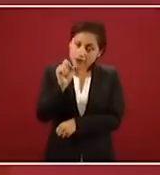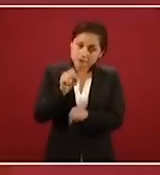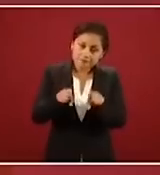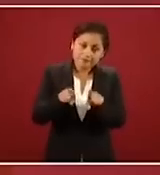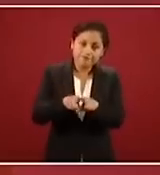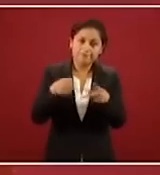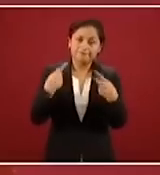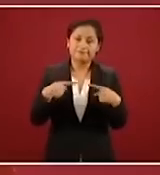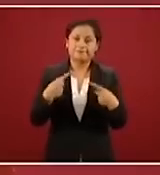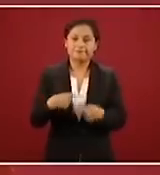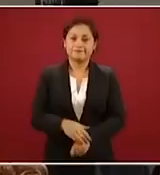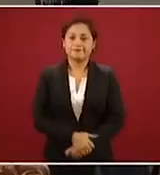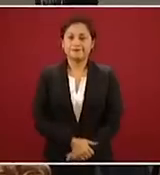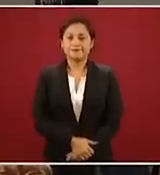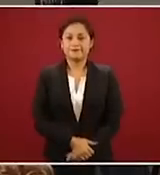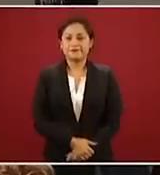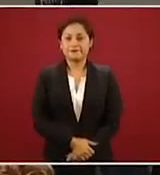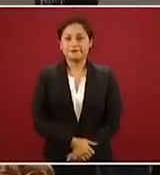Mi gratitud